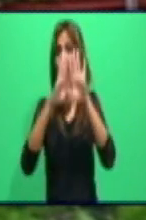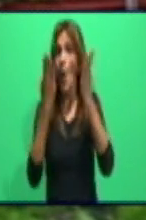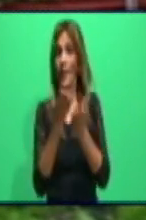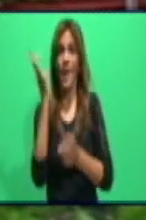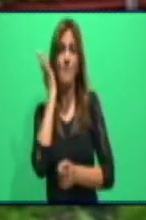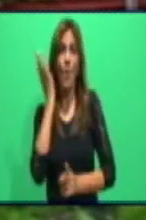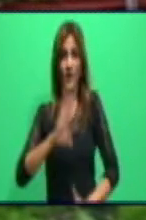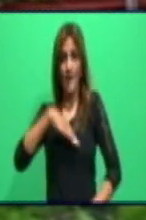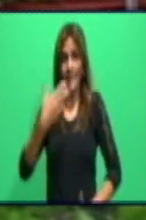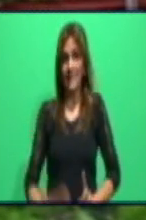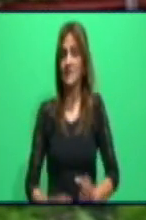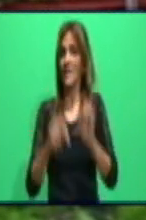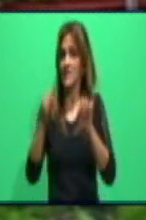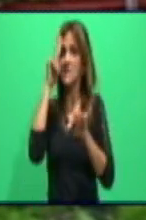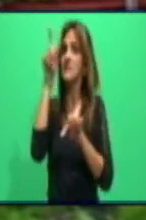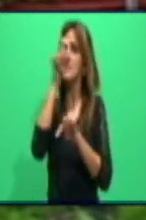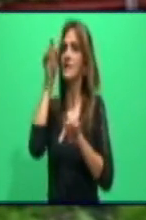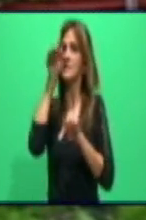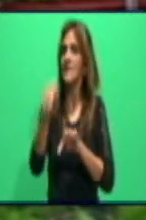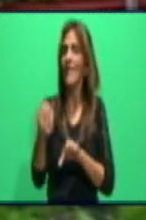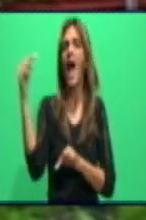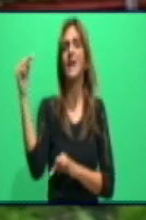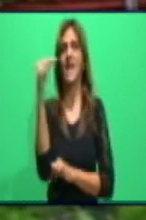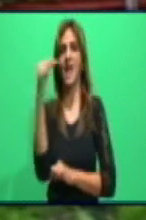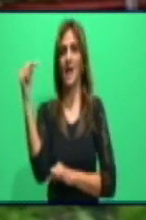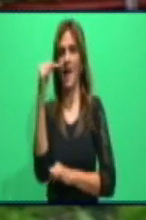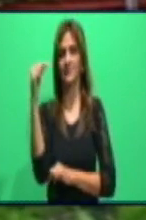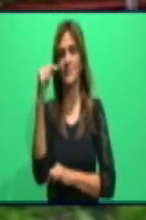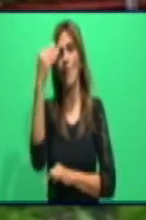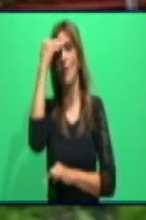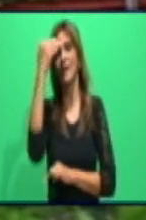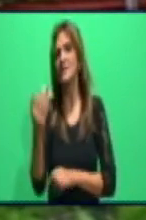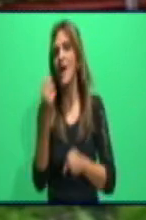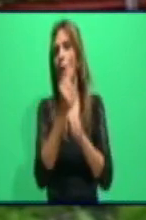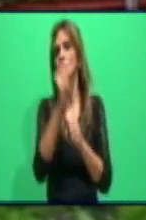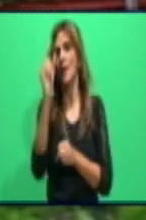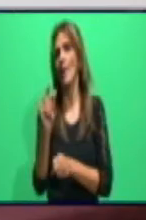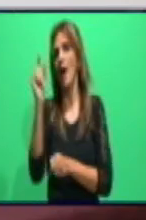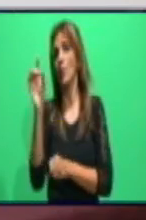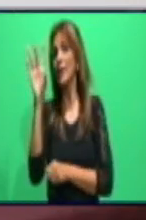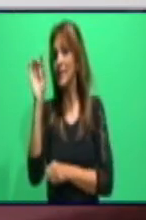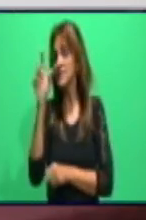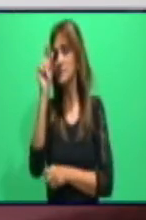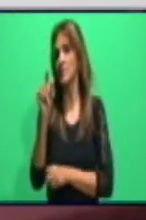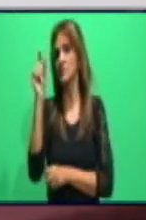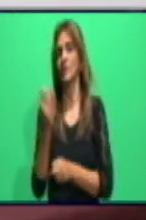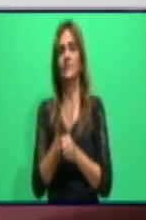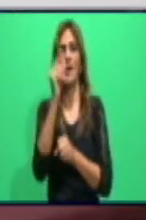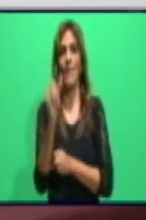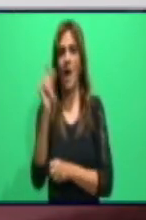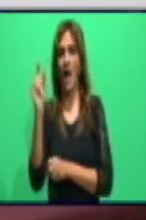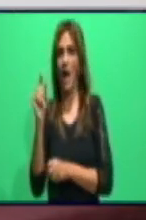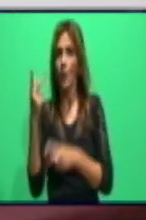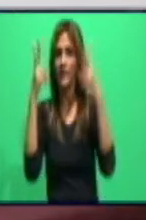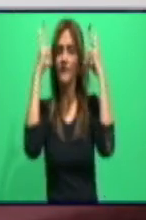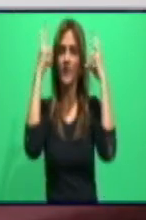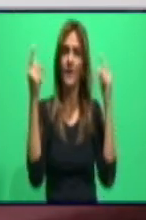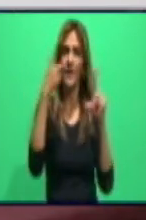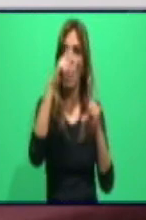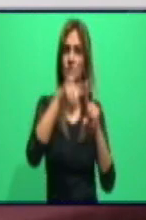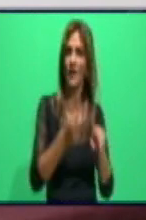gracias a los 15 trabajadores que contribuyeron a este logro entre médicos personal de enfermería y auxiliares de limpieza